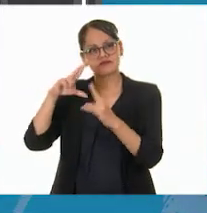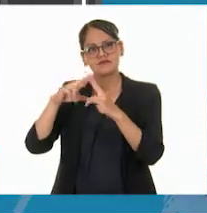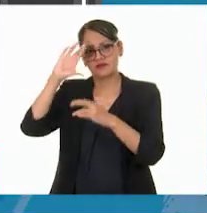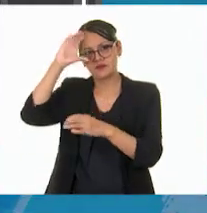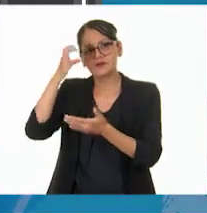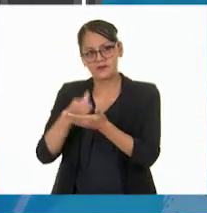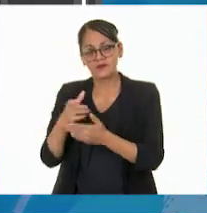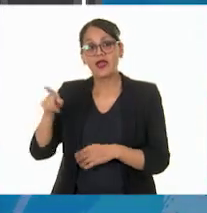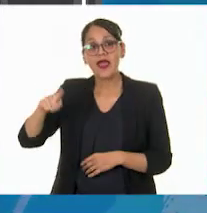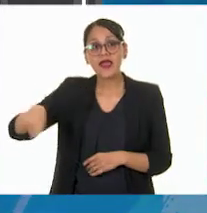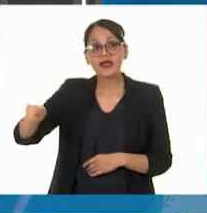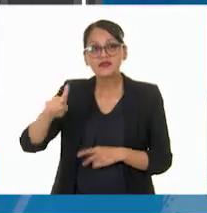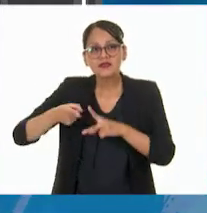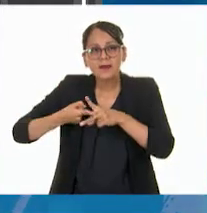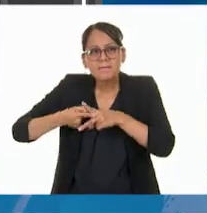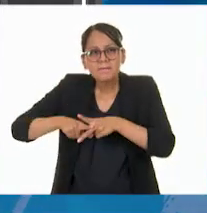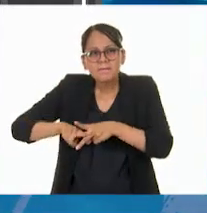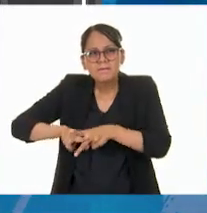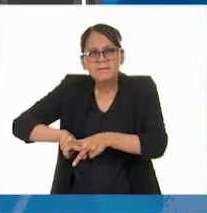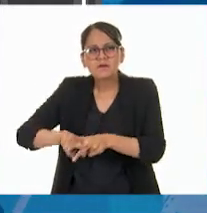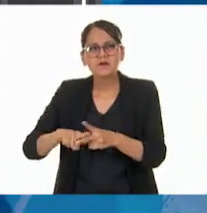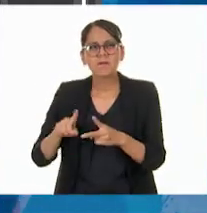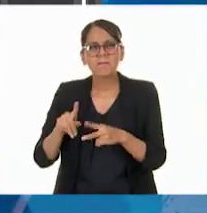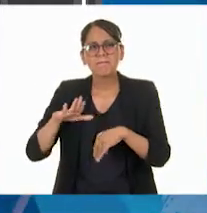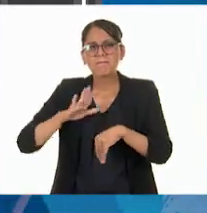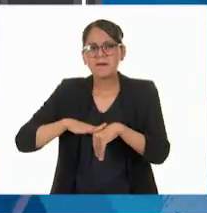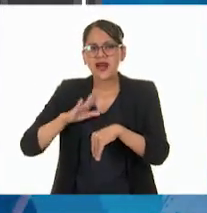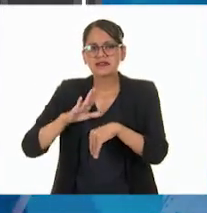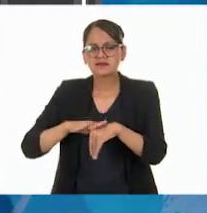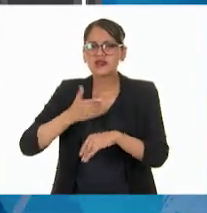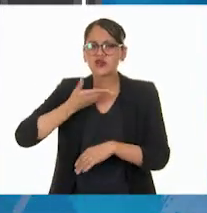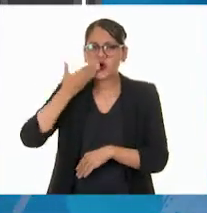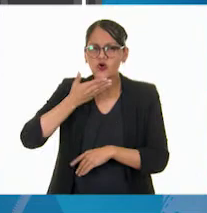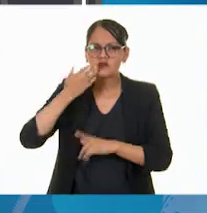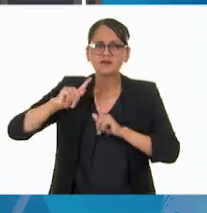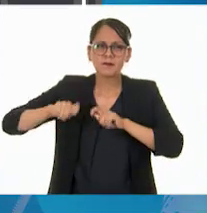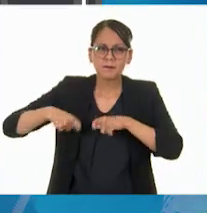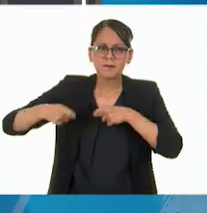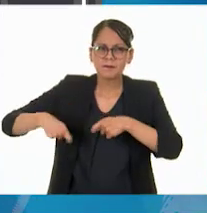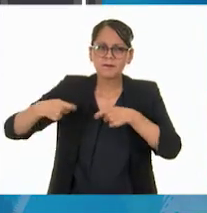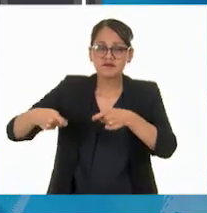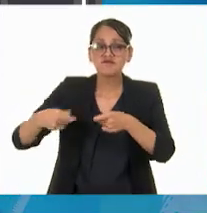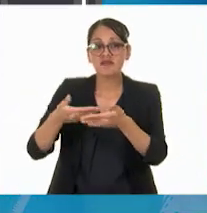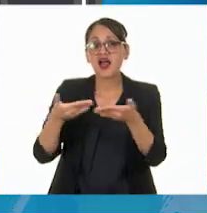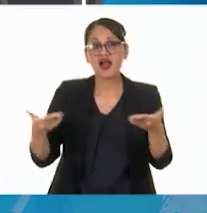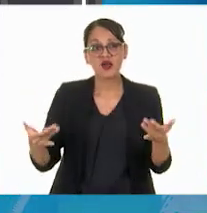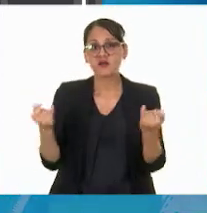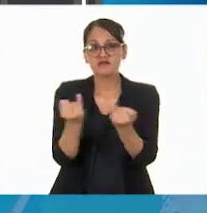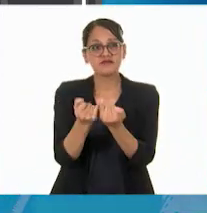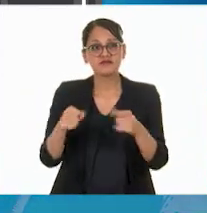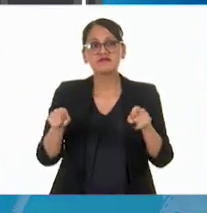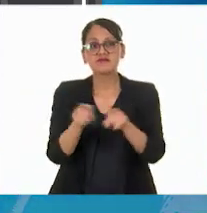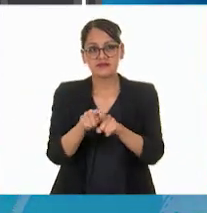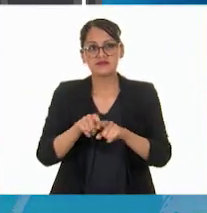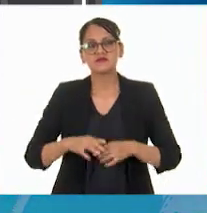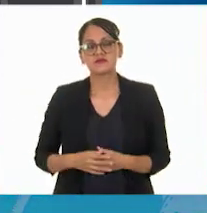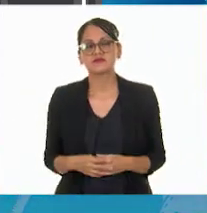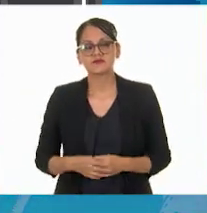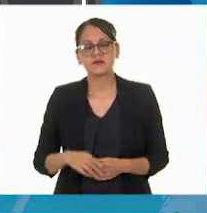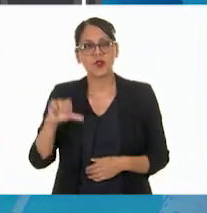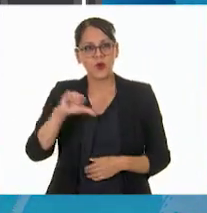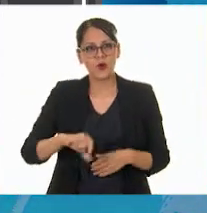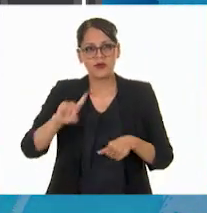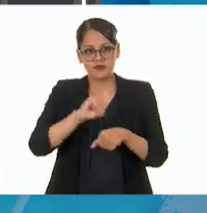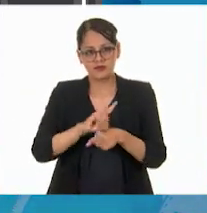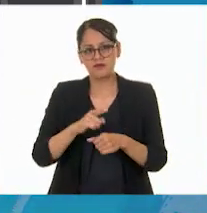católica, la cual dio origen a muchas de las más bellas costumbres y tradiciones que hoy te gustan tanto. El día de